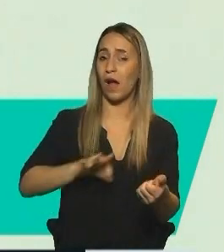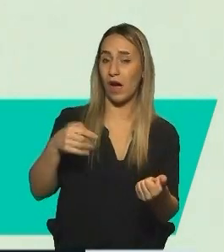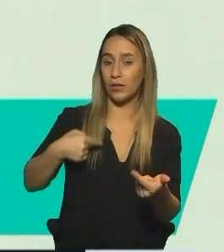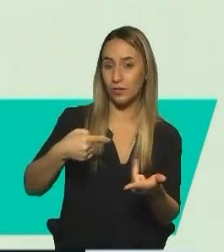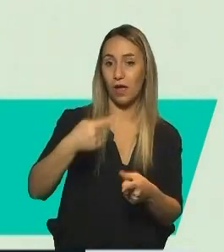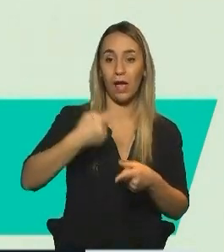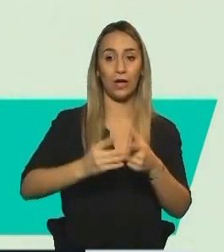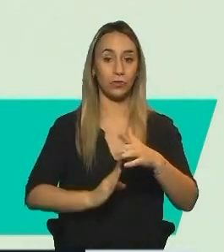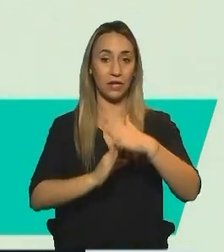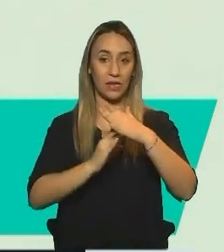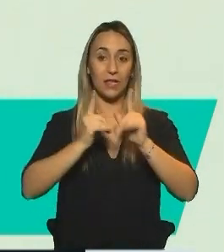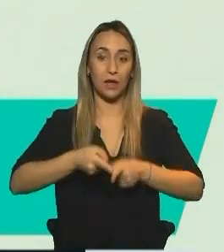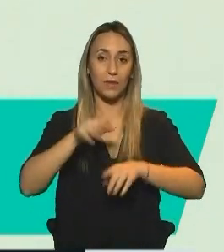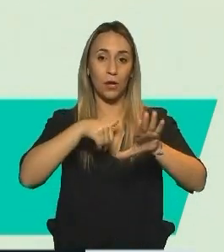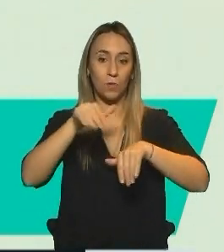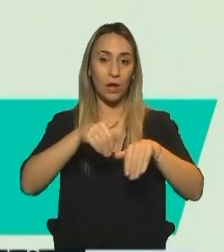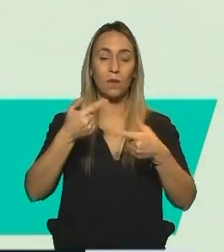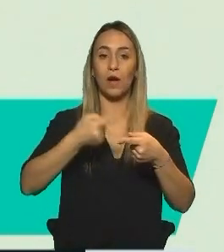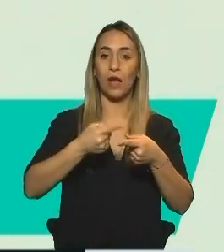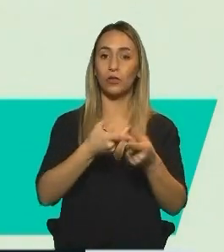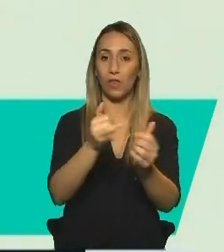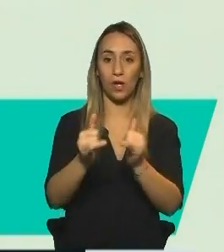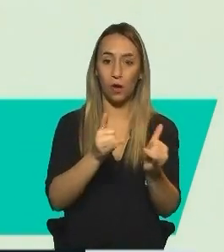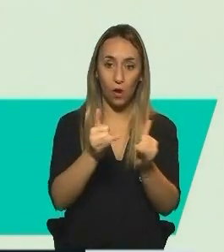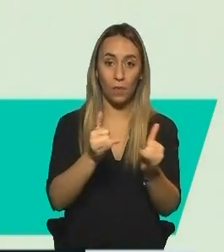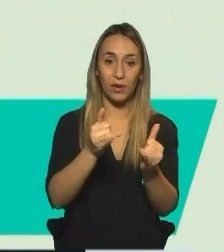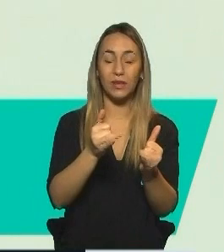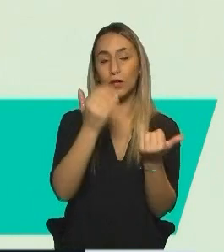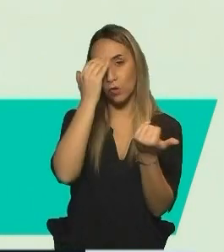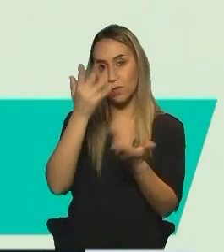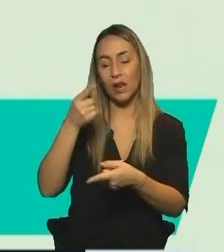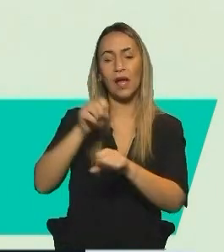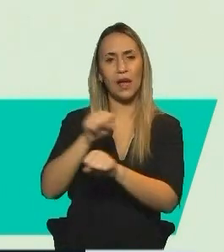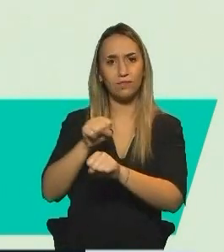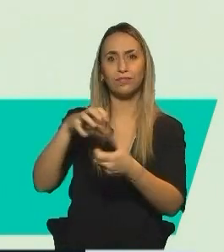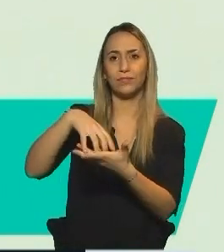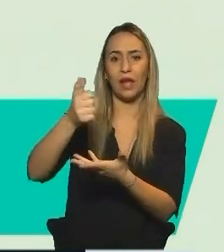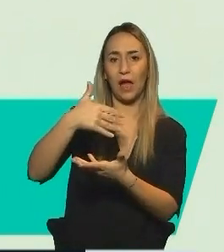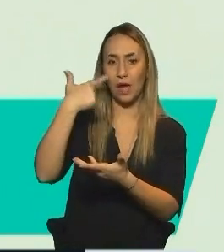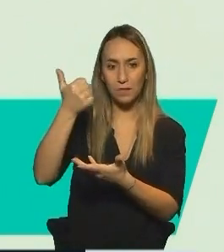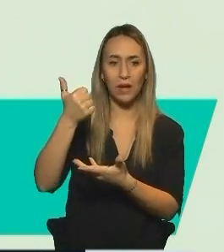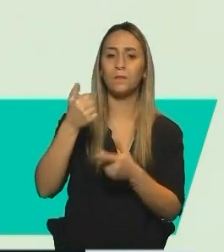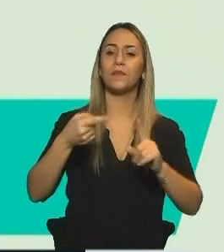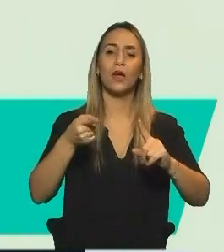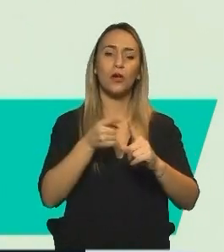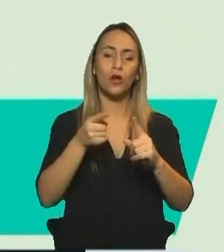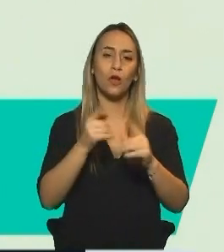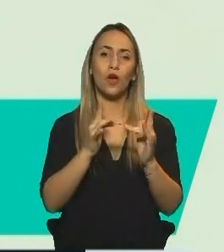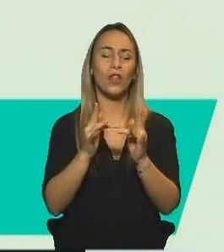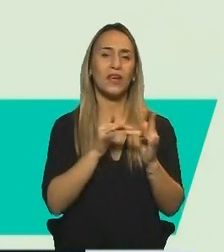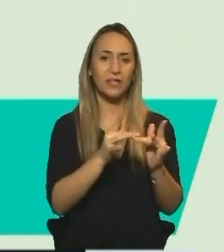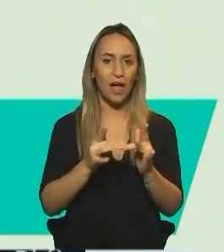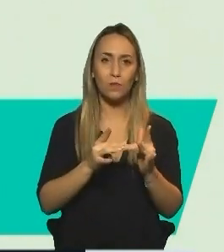acto central, se convoca un acto de juventud por el atentado a la AMIA. Conectamos raíces por la memoria fue el lema en esta